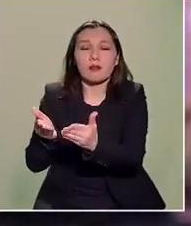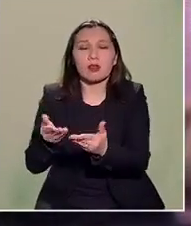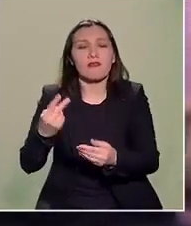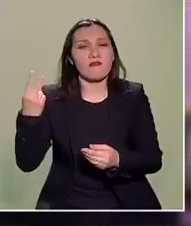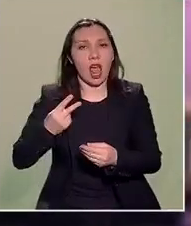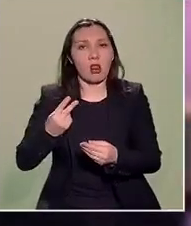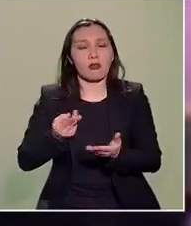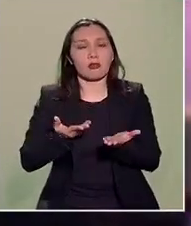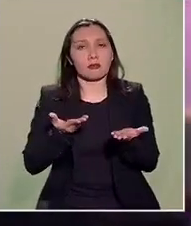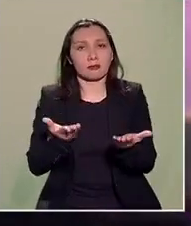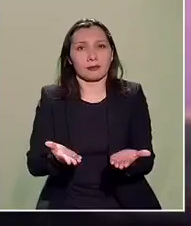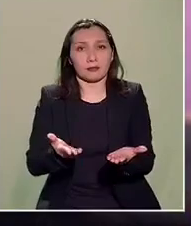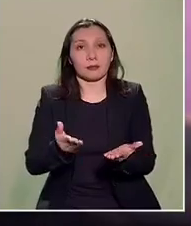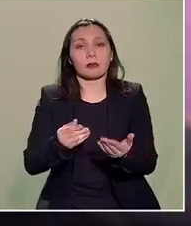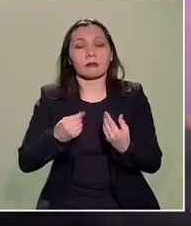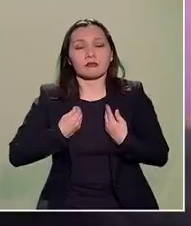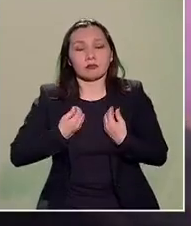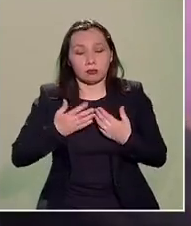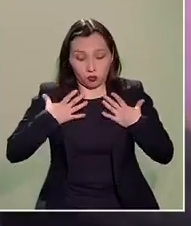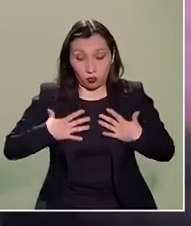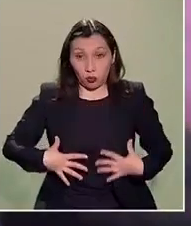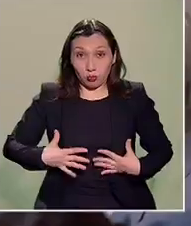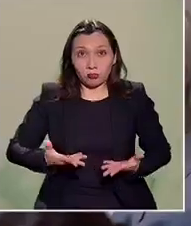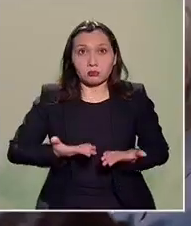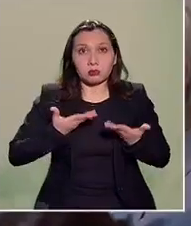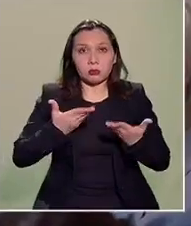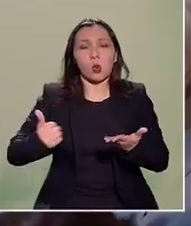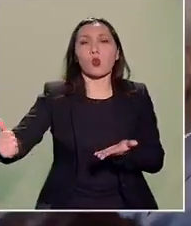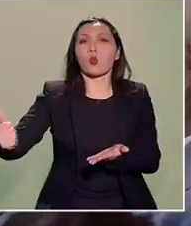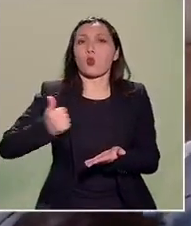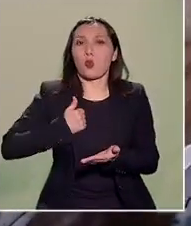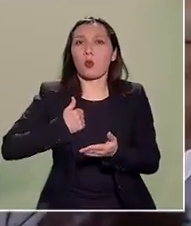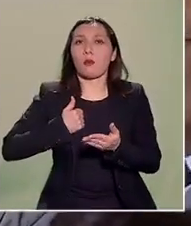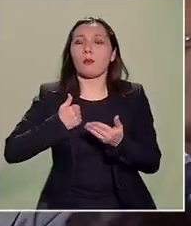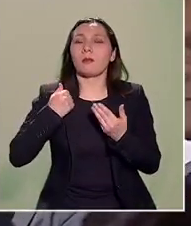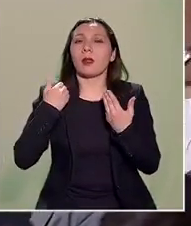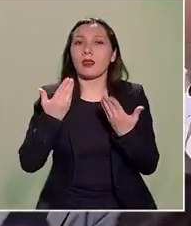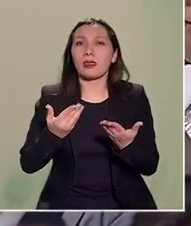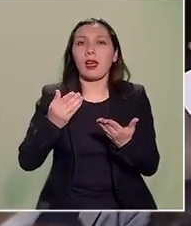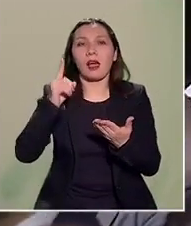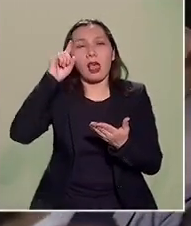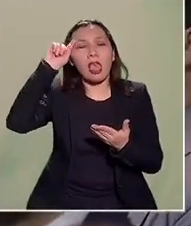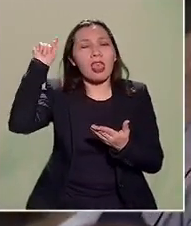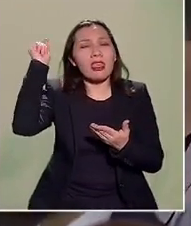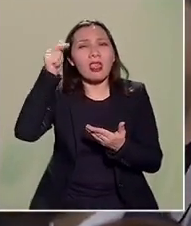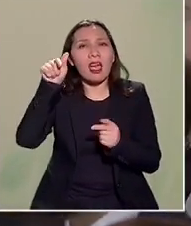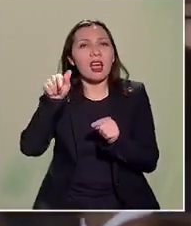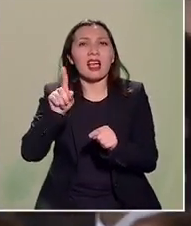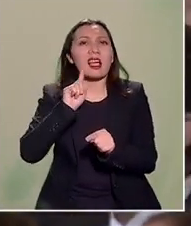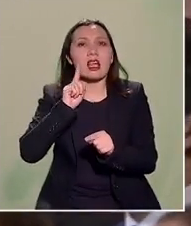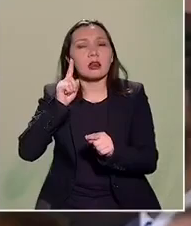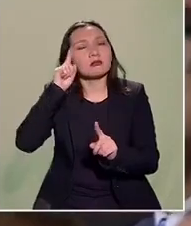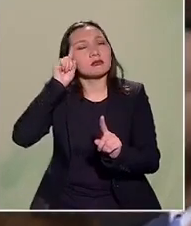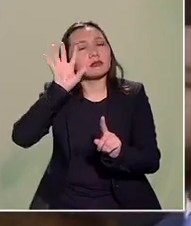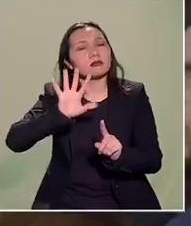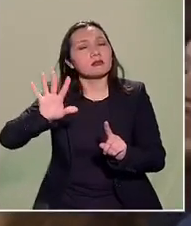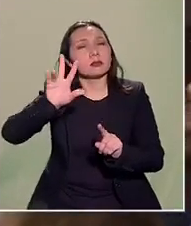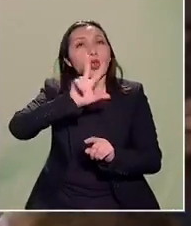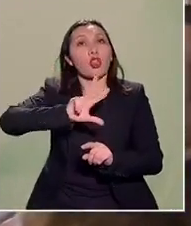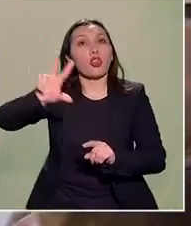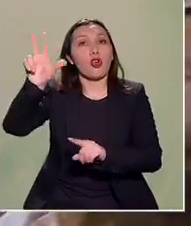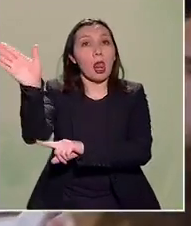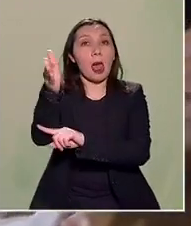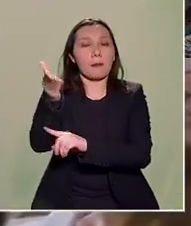valórica entregarse por completo en el cumplimiento de los ideales sirviendo a dios ya la